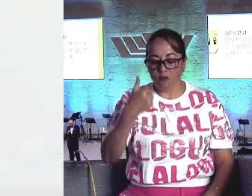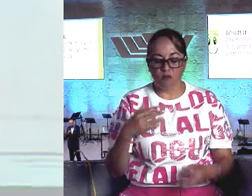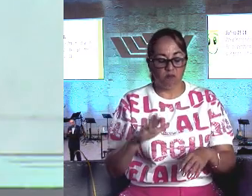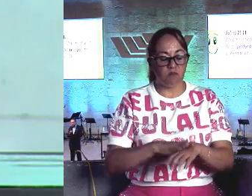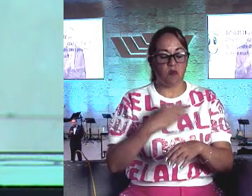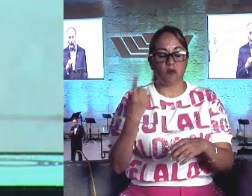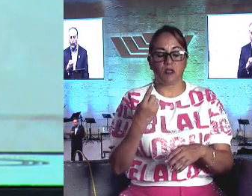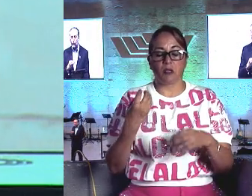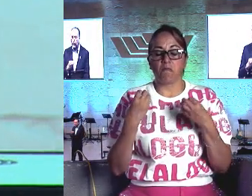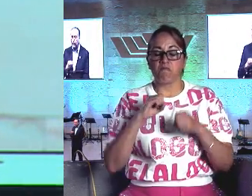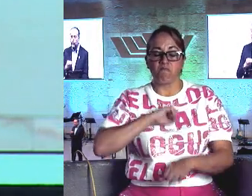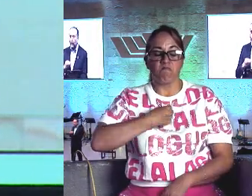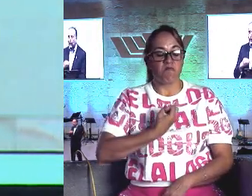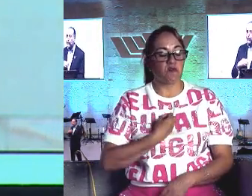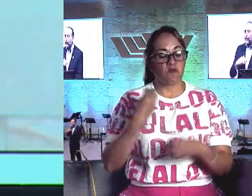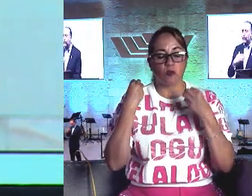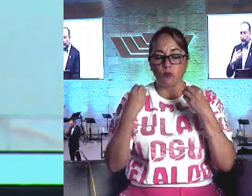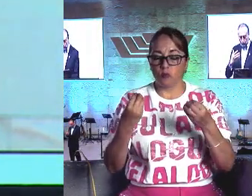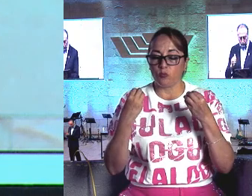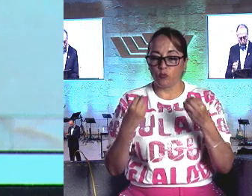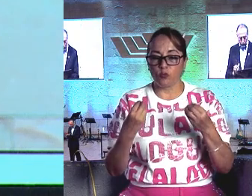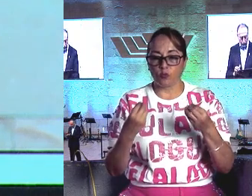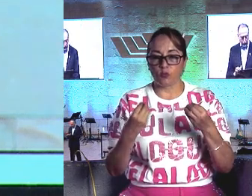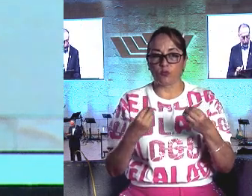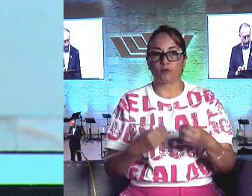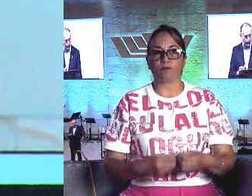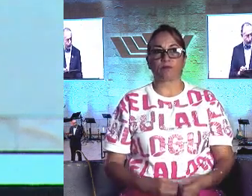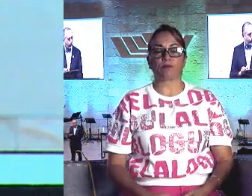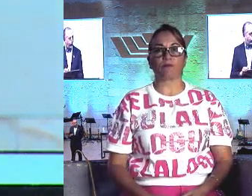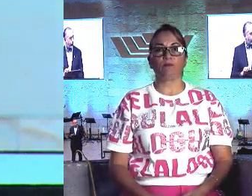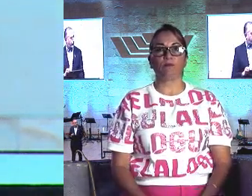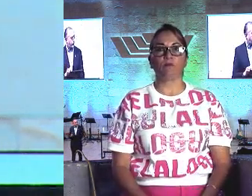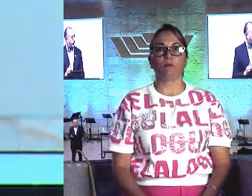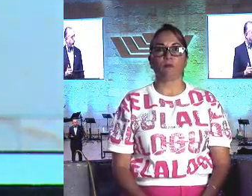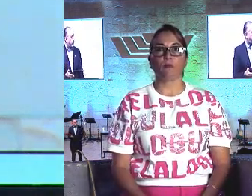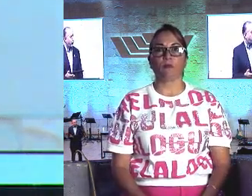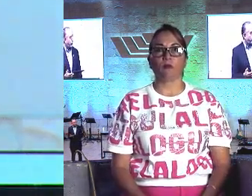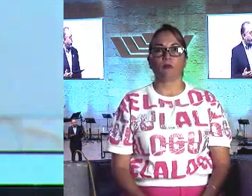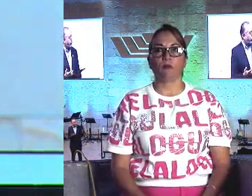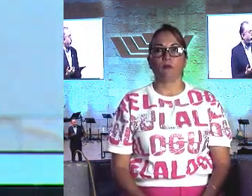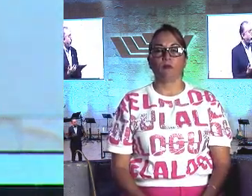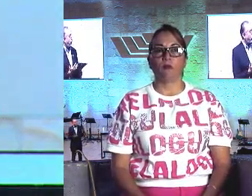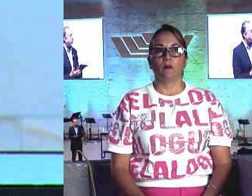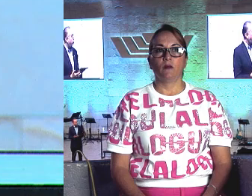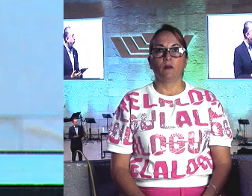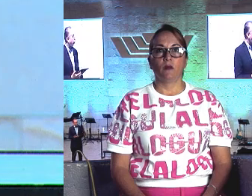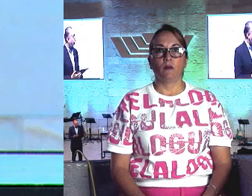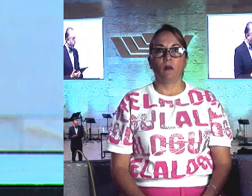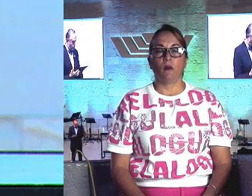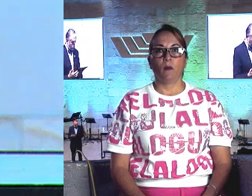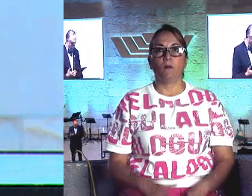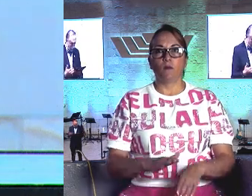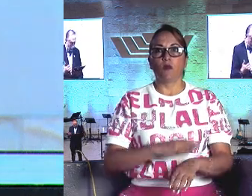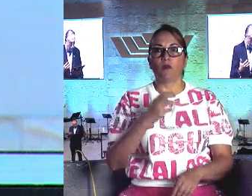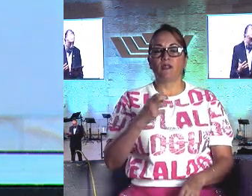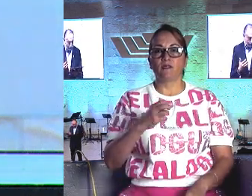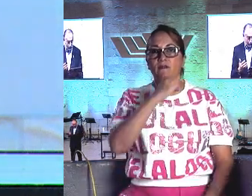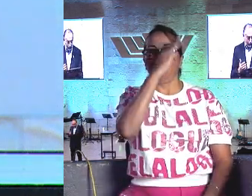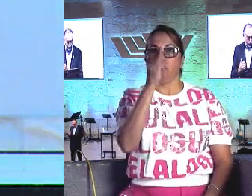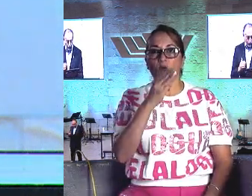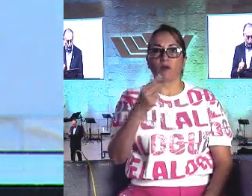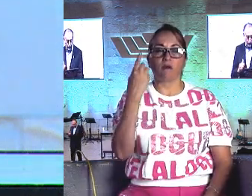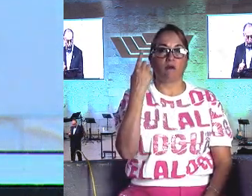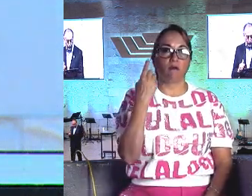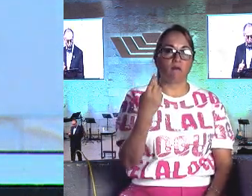¿Cómo Dios puede aliviar esa condición afligida? A veces nos sentimos afligidos por la muerte de un ser querido, de un amigo, de alguien